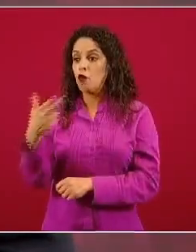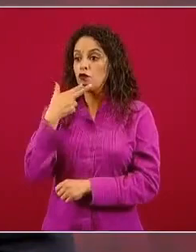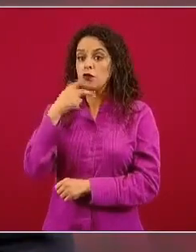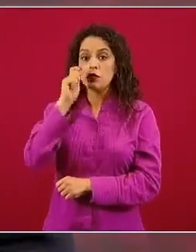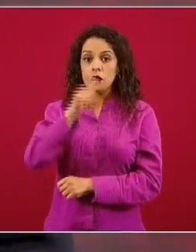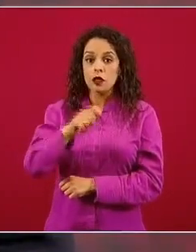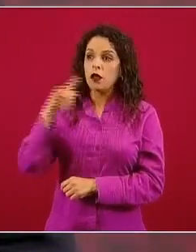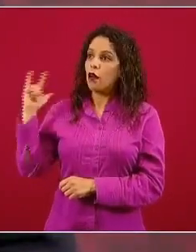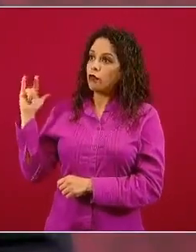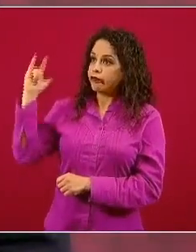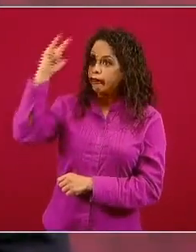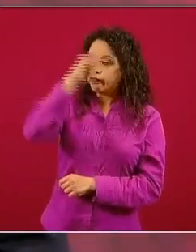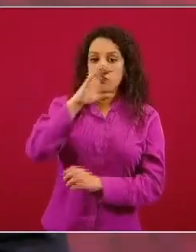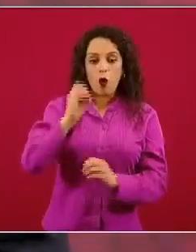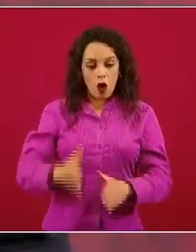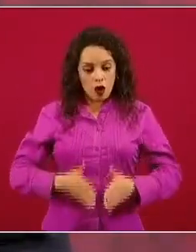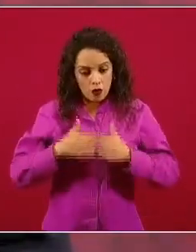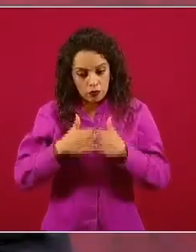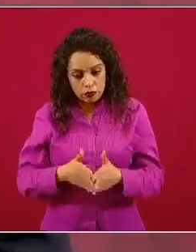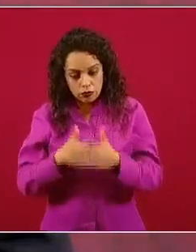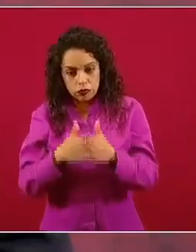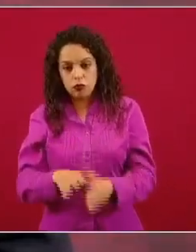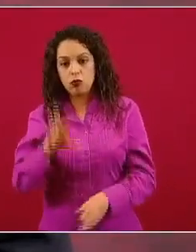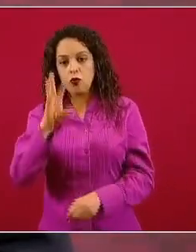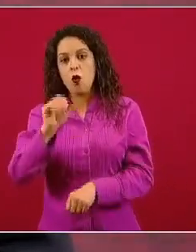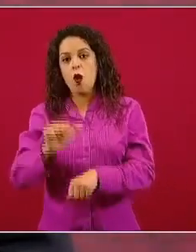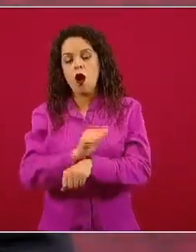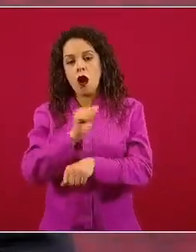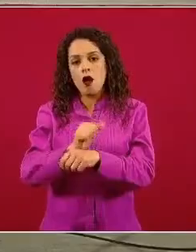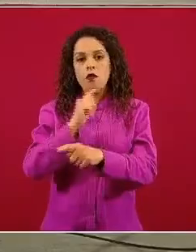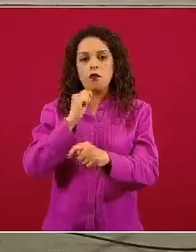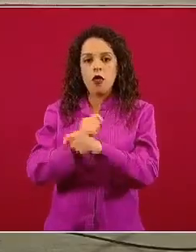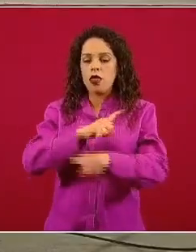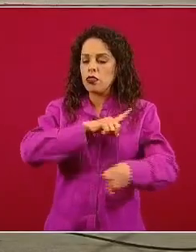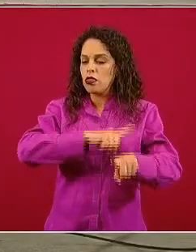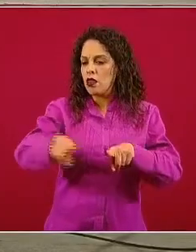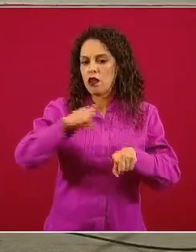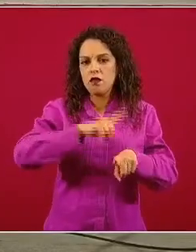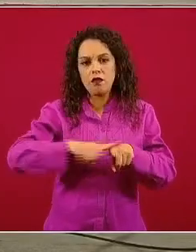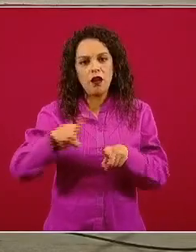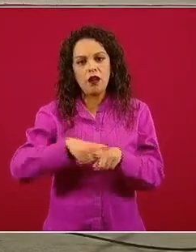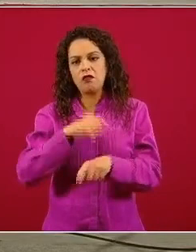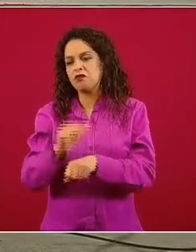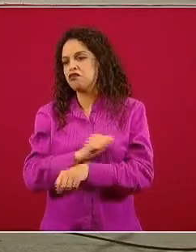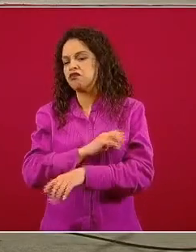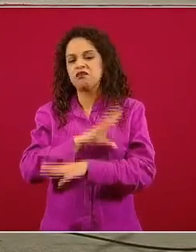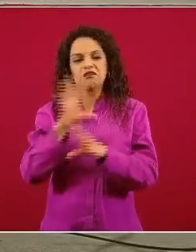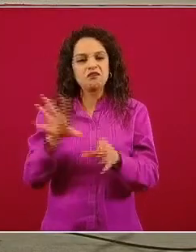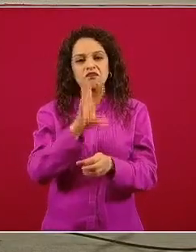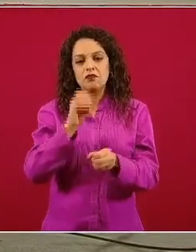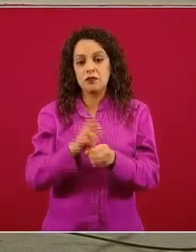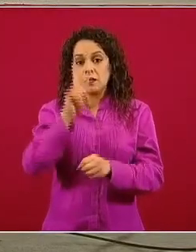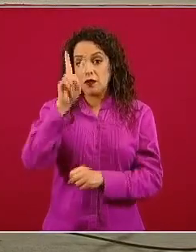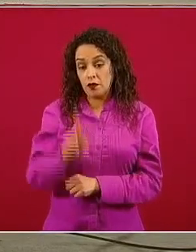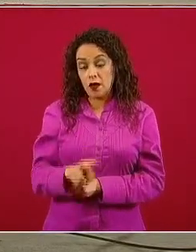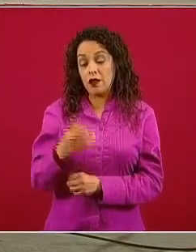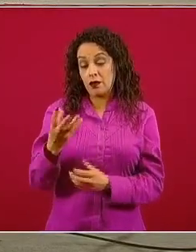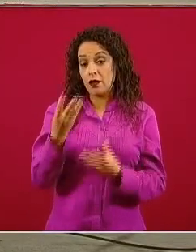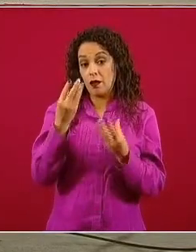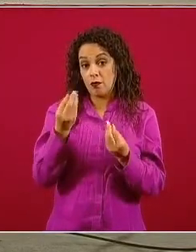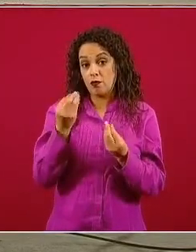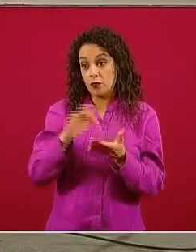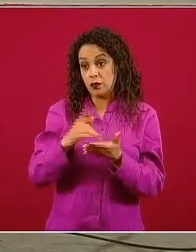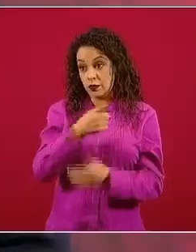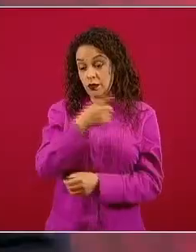vía marítima, la vía terrestre en todas sus diferentes expresiones. Un reconocimiento, por cierto, a todas